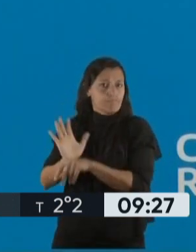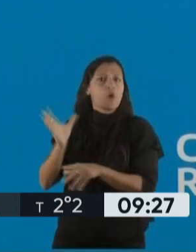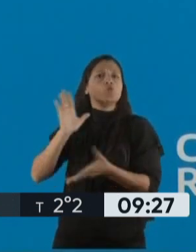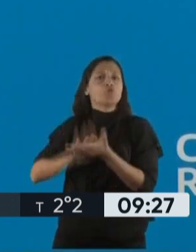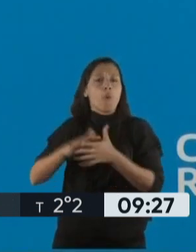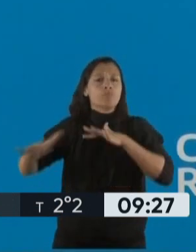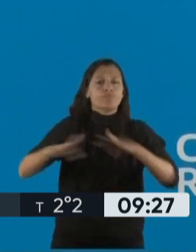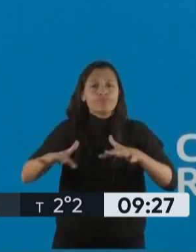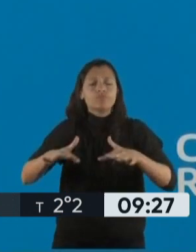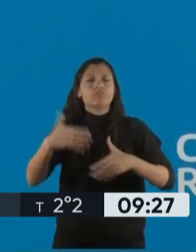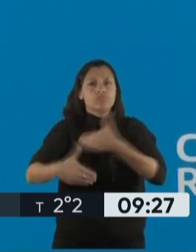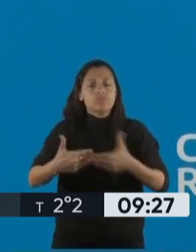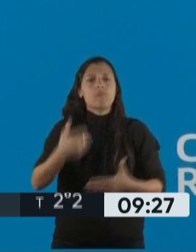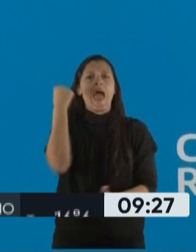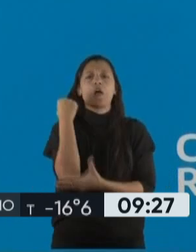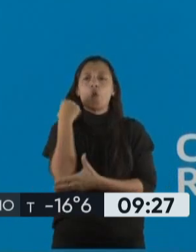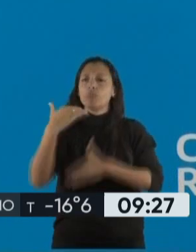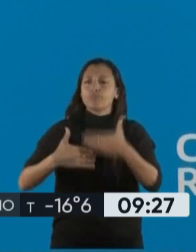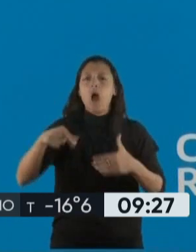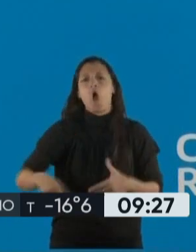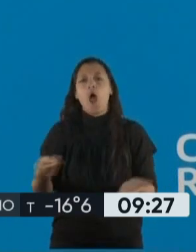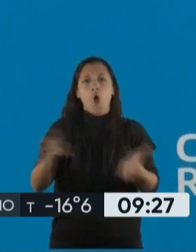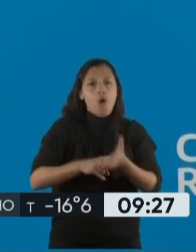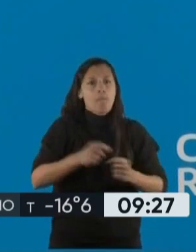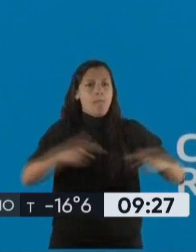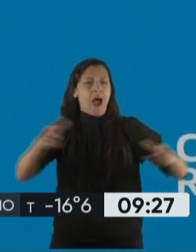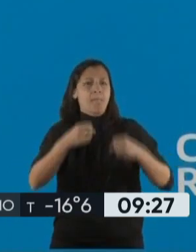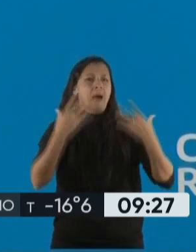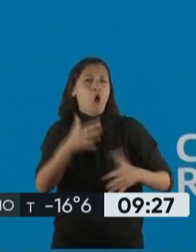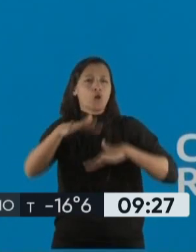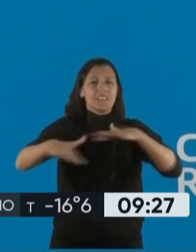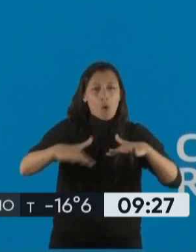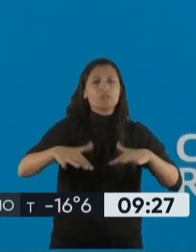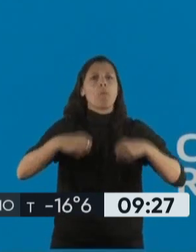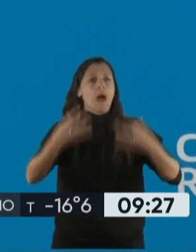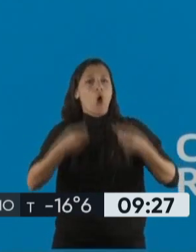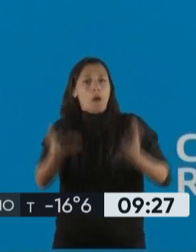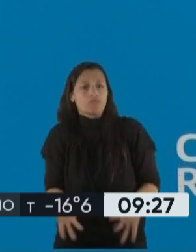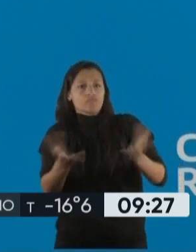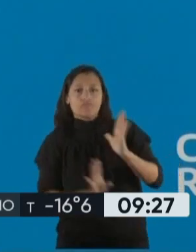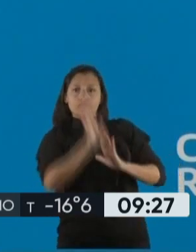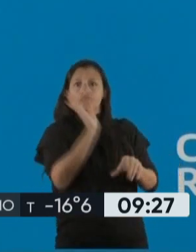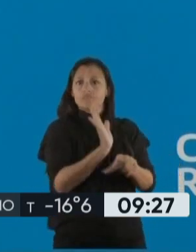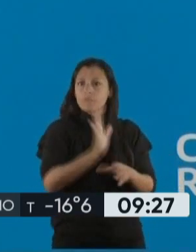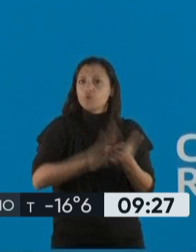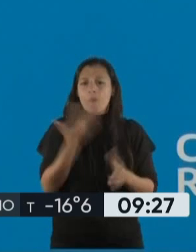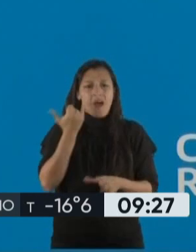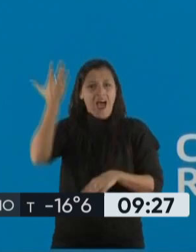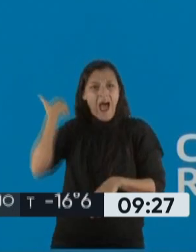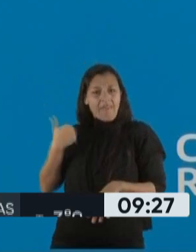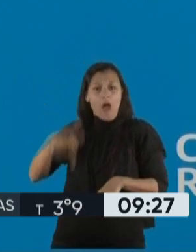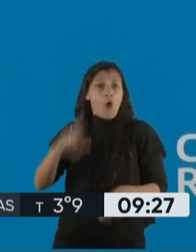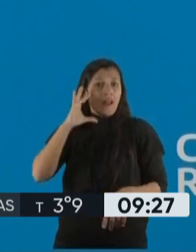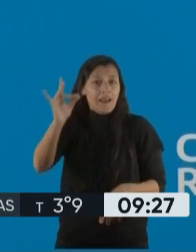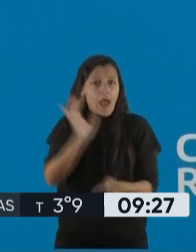de la producción en la Argentina. Volvemos a tener cifras de crecimiento en el primer trimestre, cifras de utilización de la capacidad instalada, como no veíamos, casi